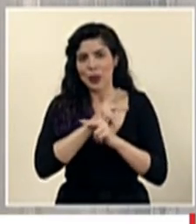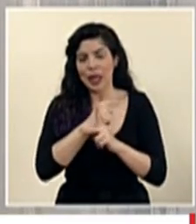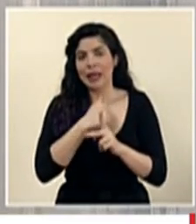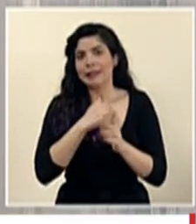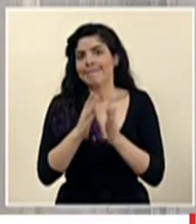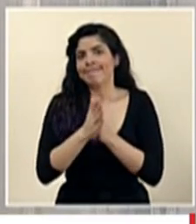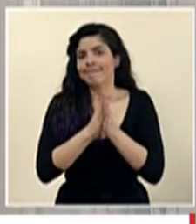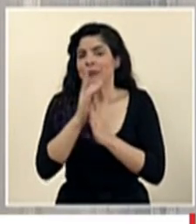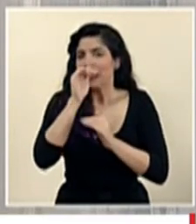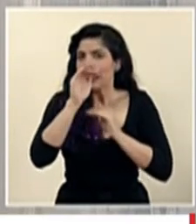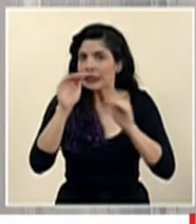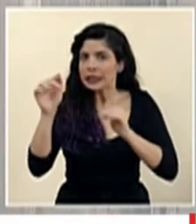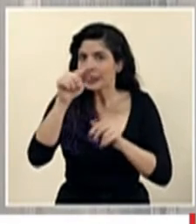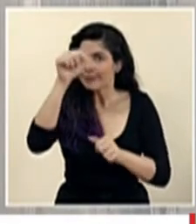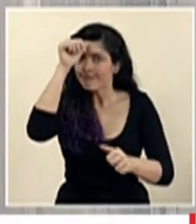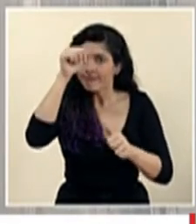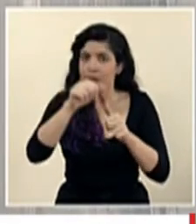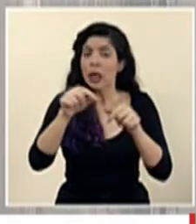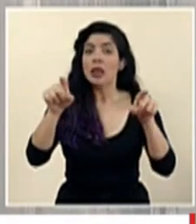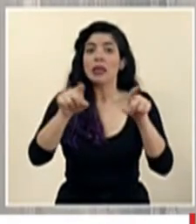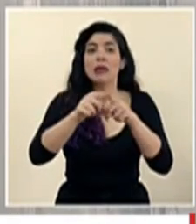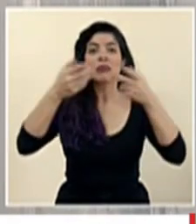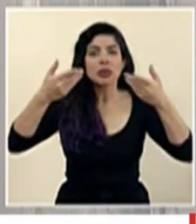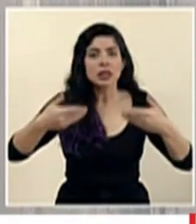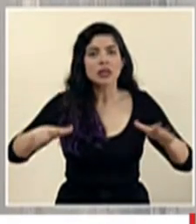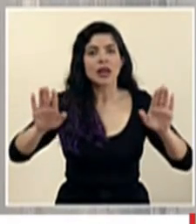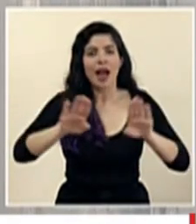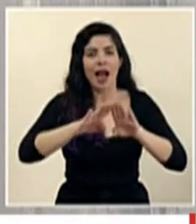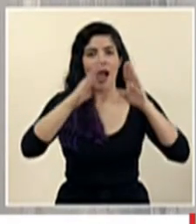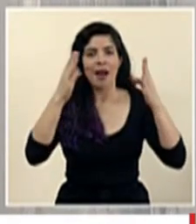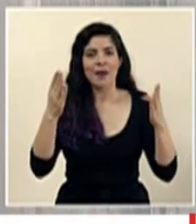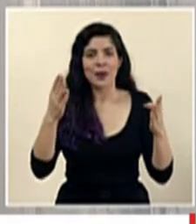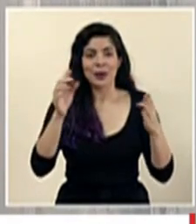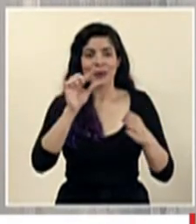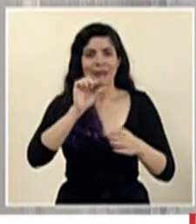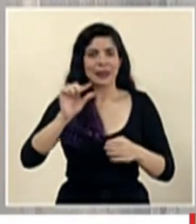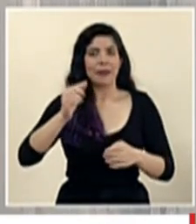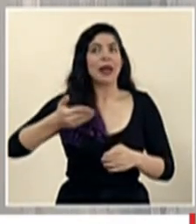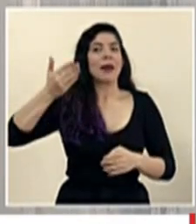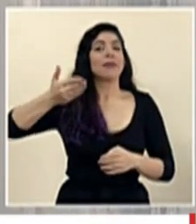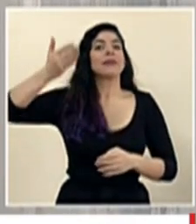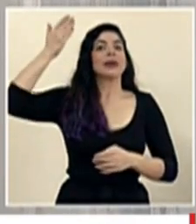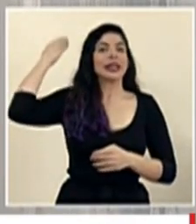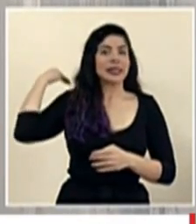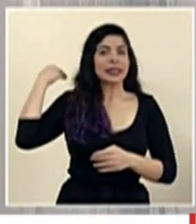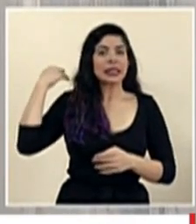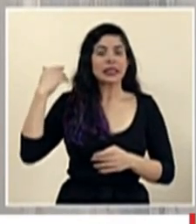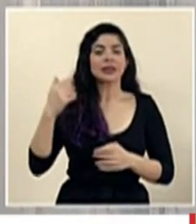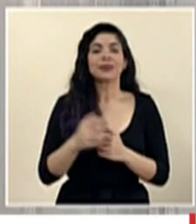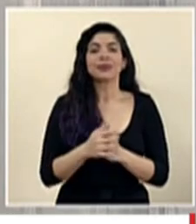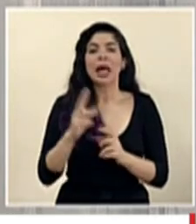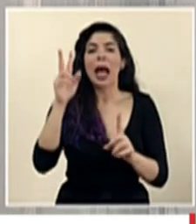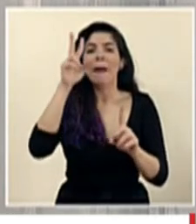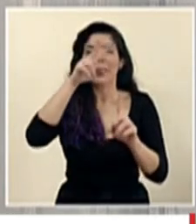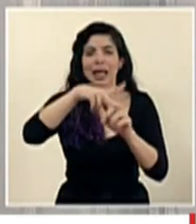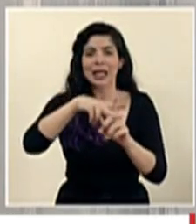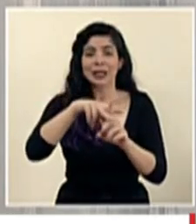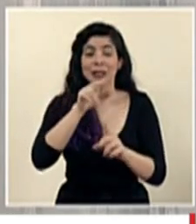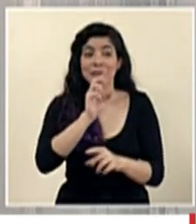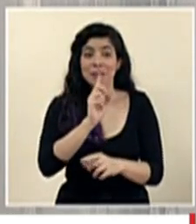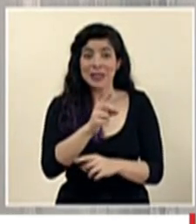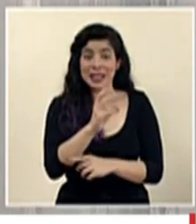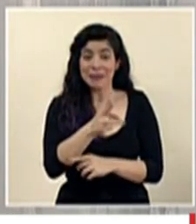para recordarles que también ya hemos habilitado desde la semana atrás anterior el aplicativo dentro de la